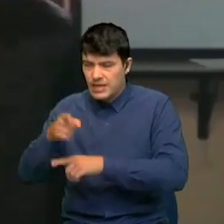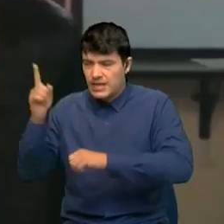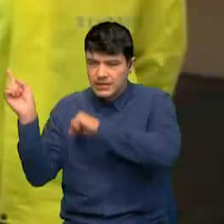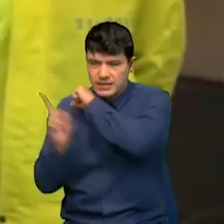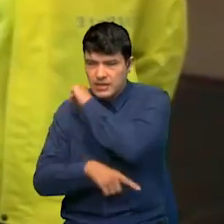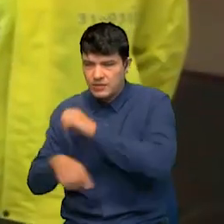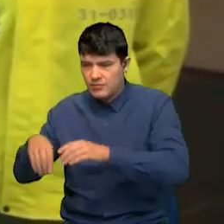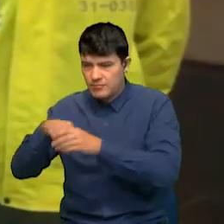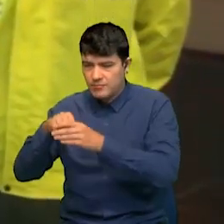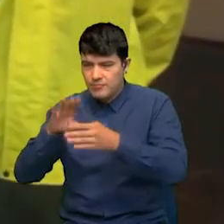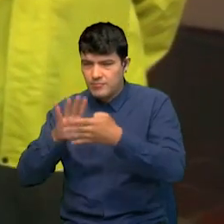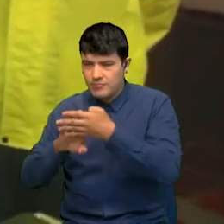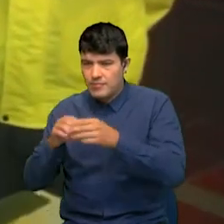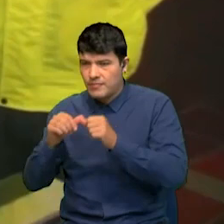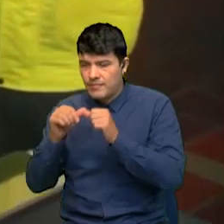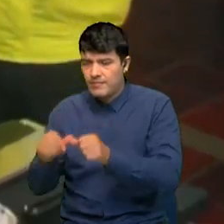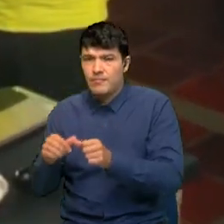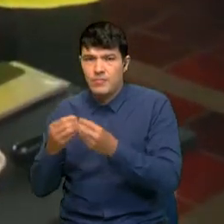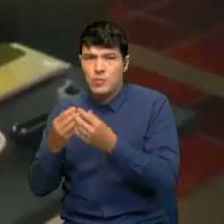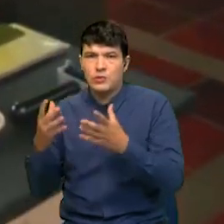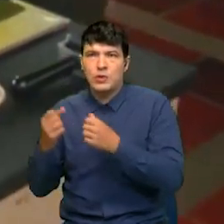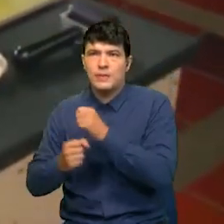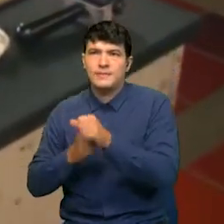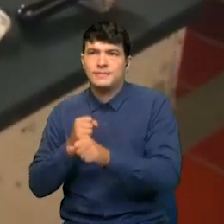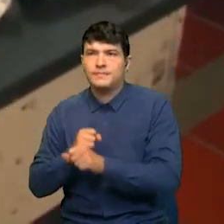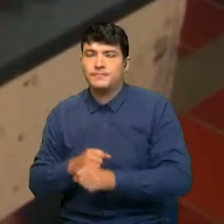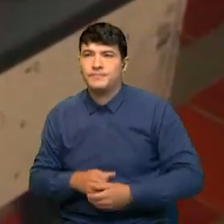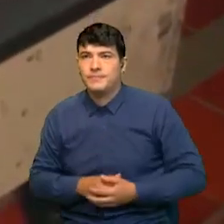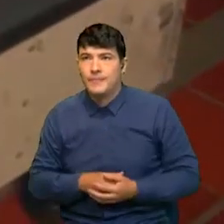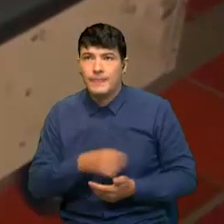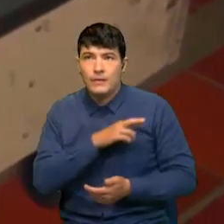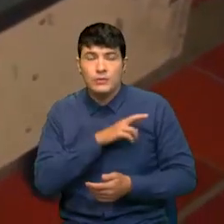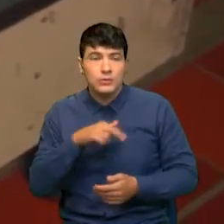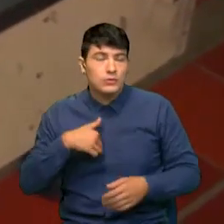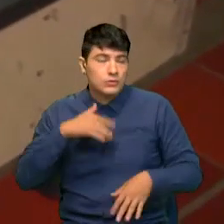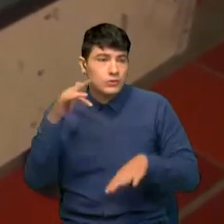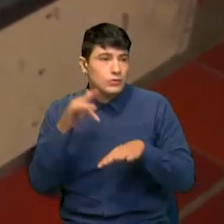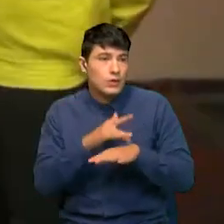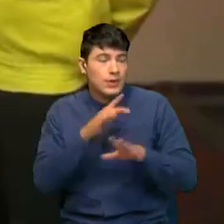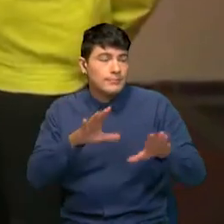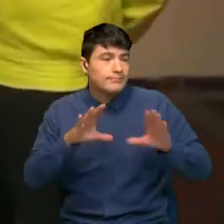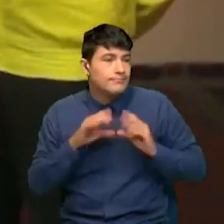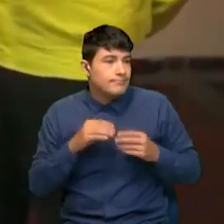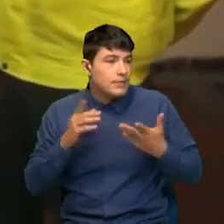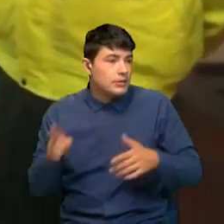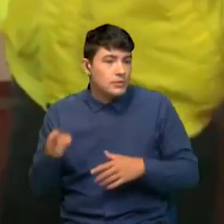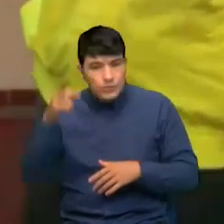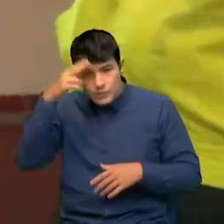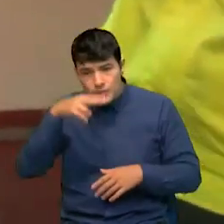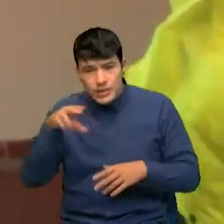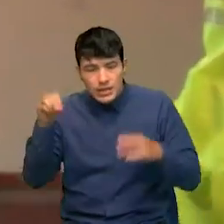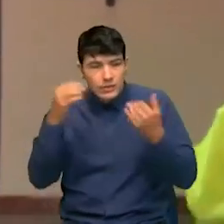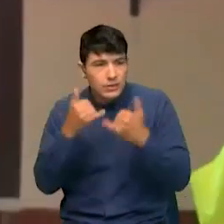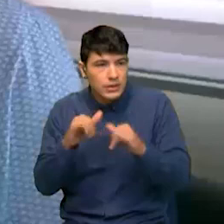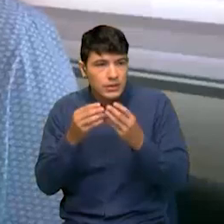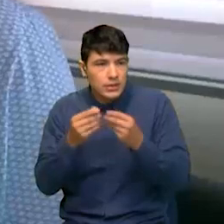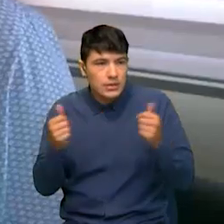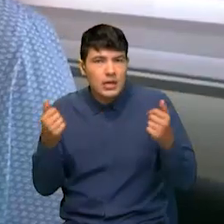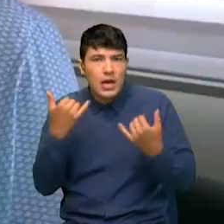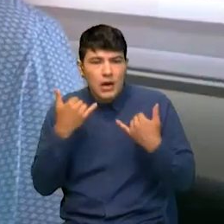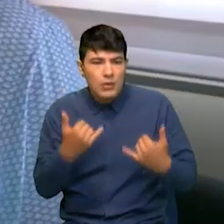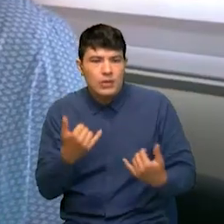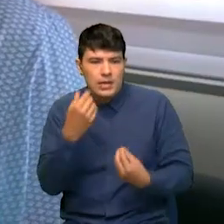corresponde por la comisión de los delitos imputados nos toca resignarnos a que camilo ya no va a estar pues que se está haciendo justicia